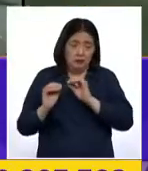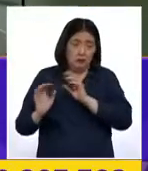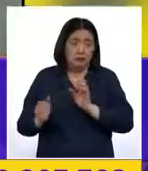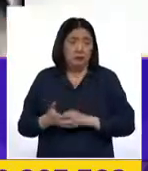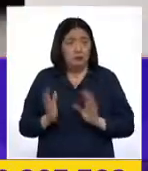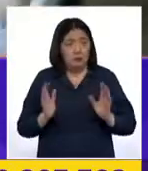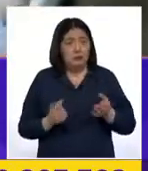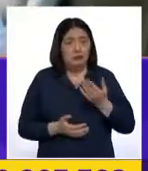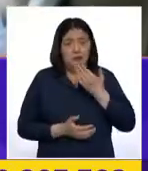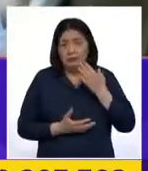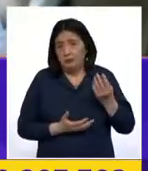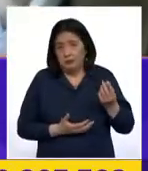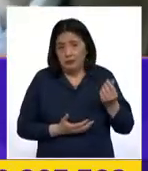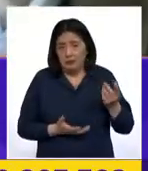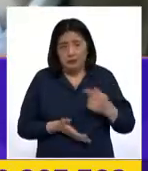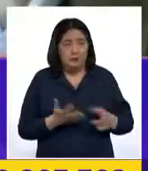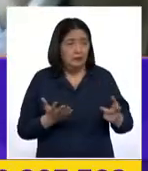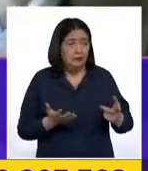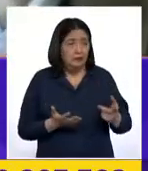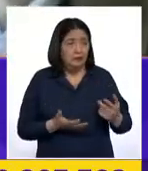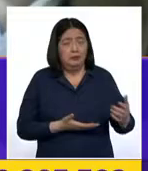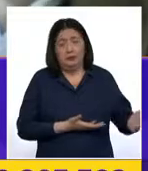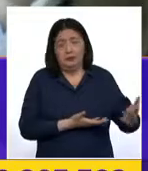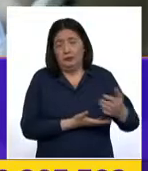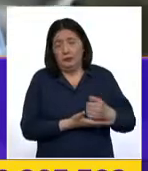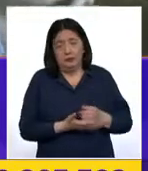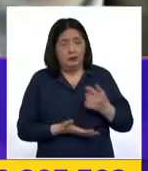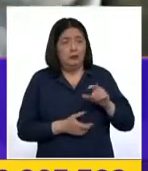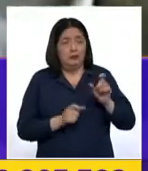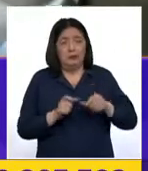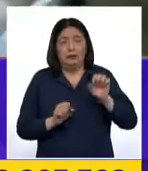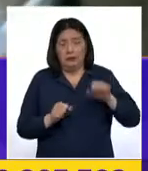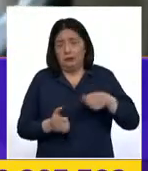con parte de finalmente los ingresos que se reciben de aquellos que sí están pagando el peaje.